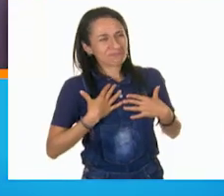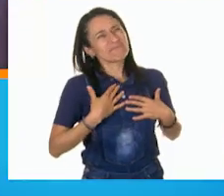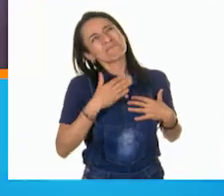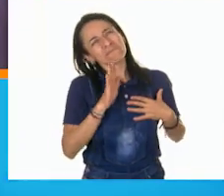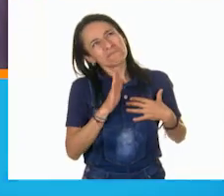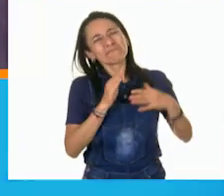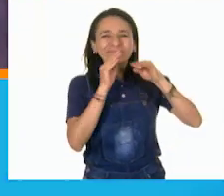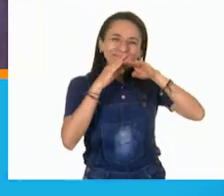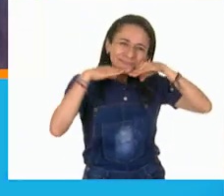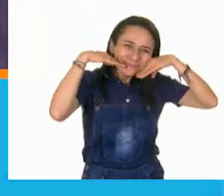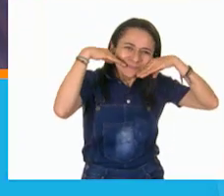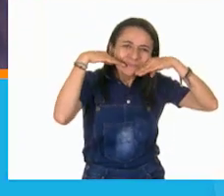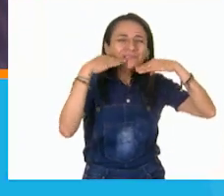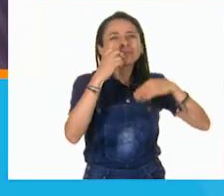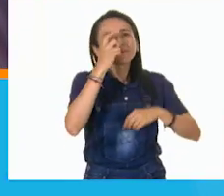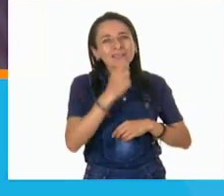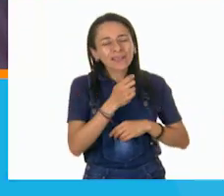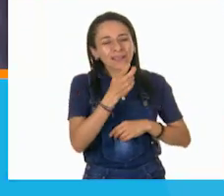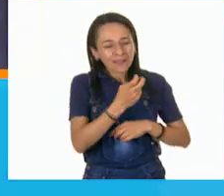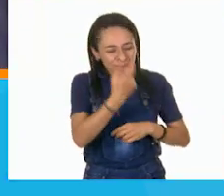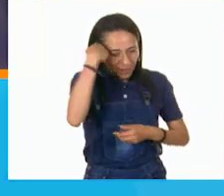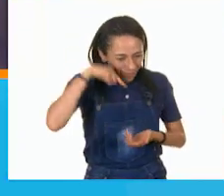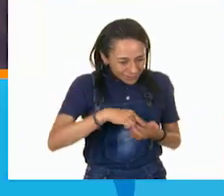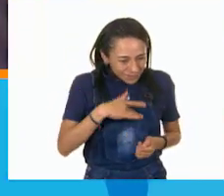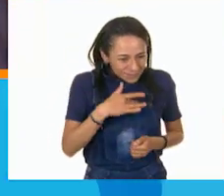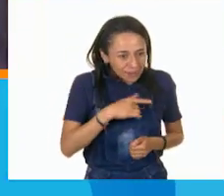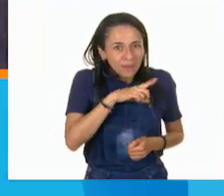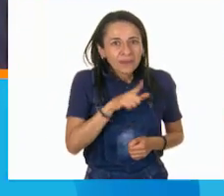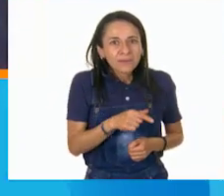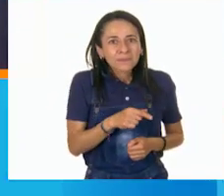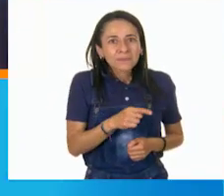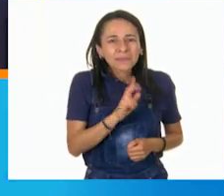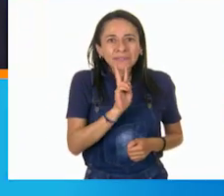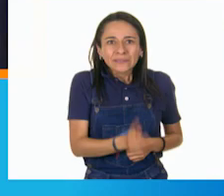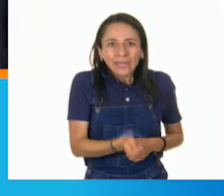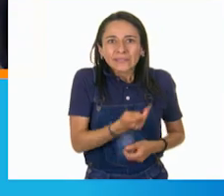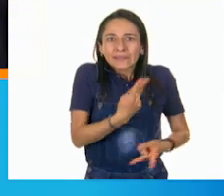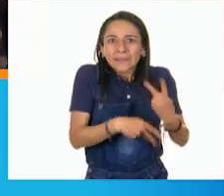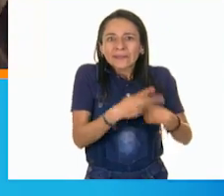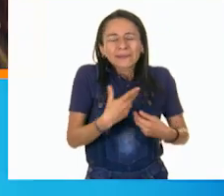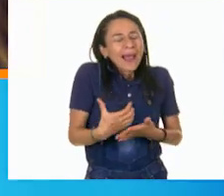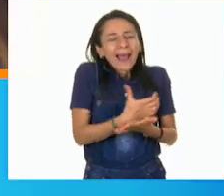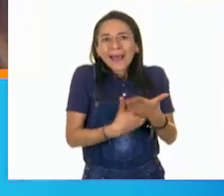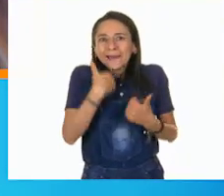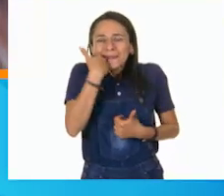ganas de hacer más y más cosas. Exacto. Esas